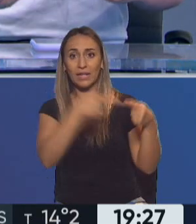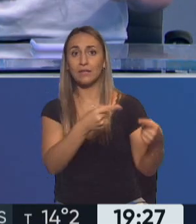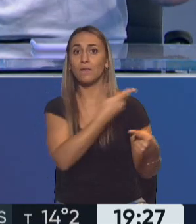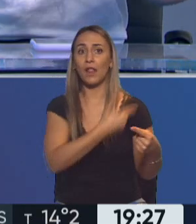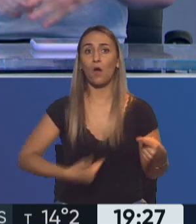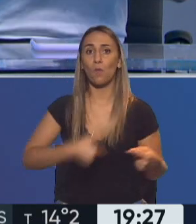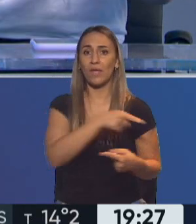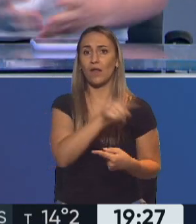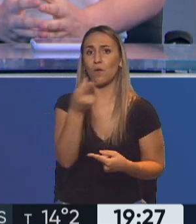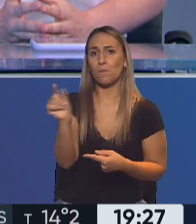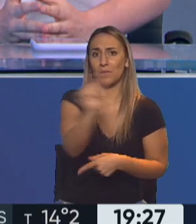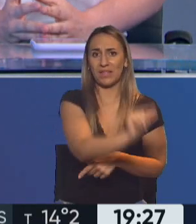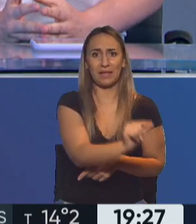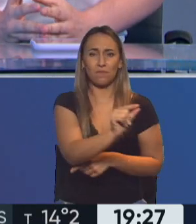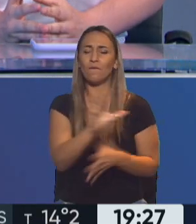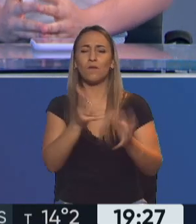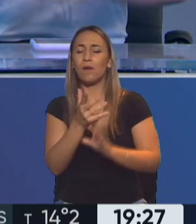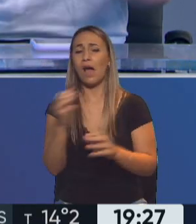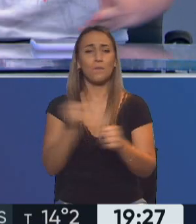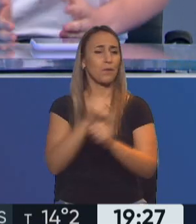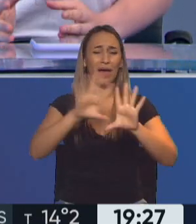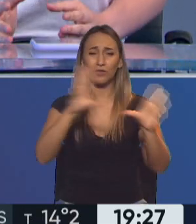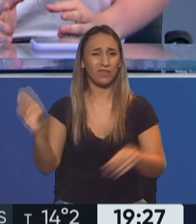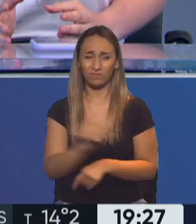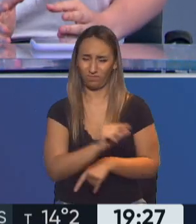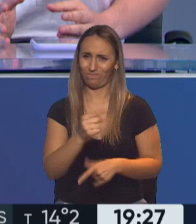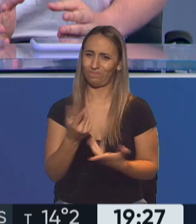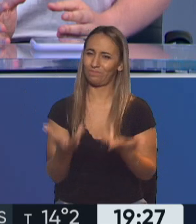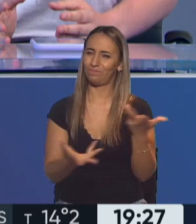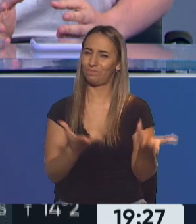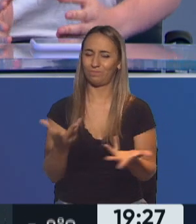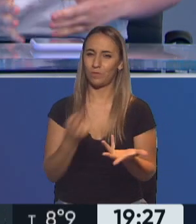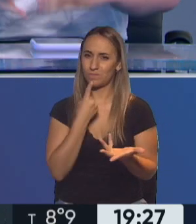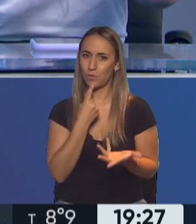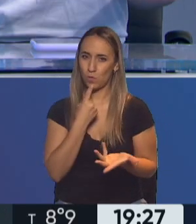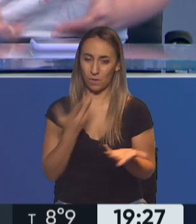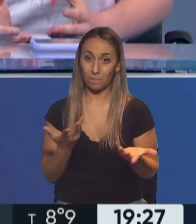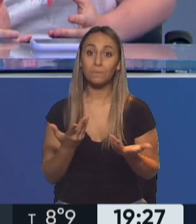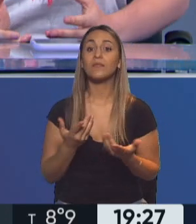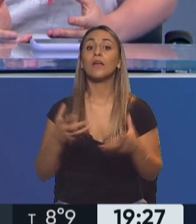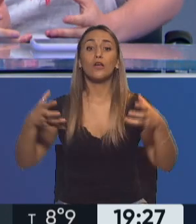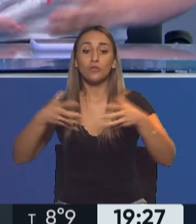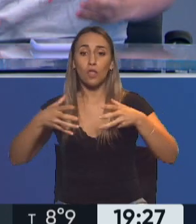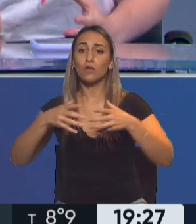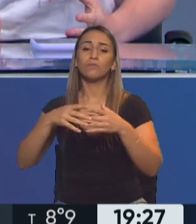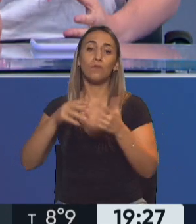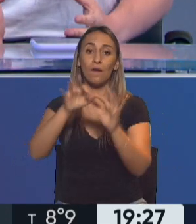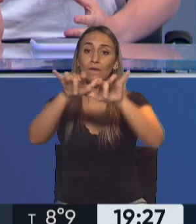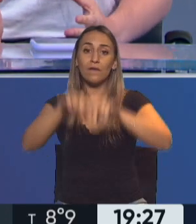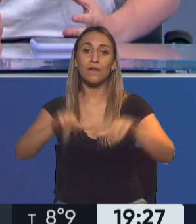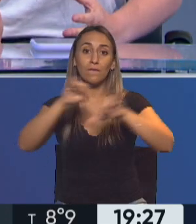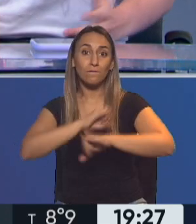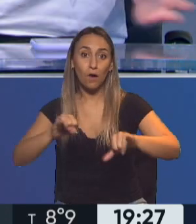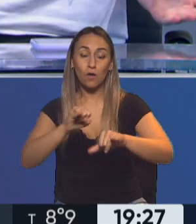el crédito? Bueno, Estados Unidos hace poco se pronunció respecto de este informe, vota en contra de este informe que se presenta